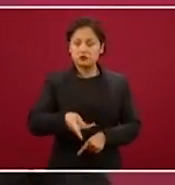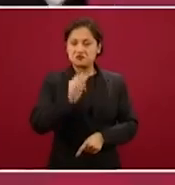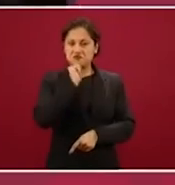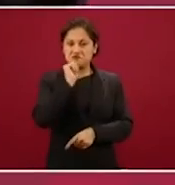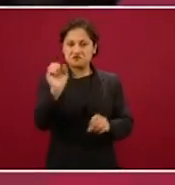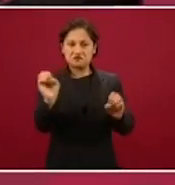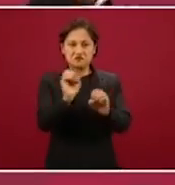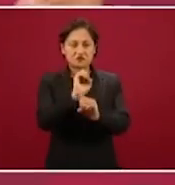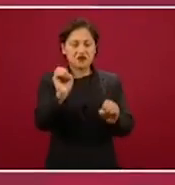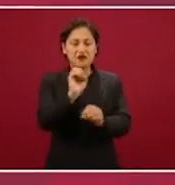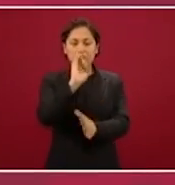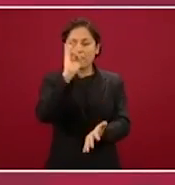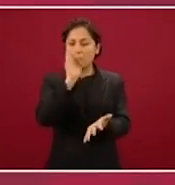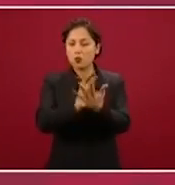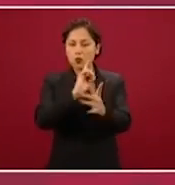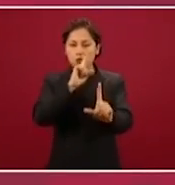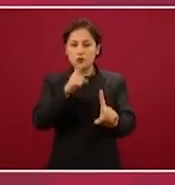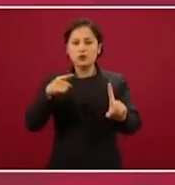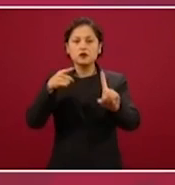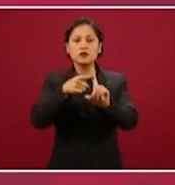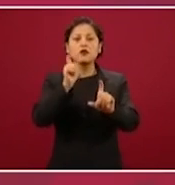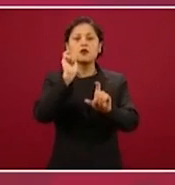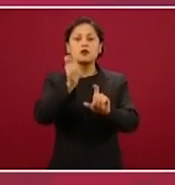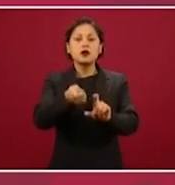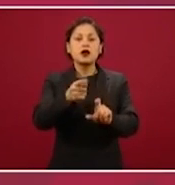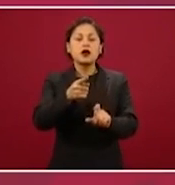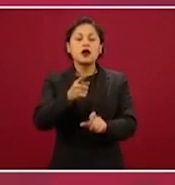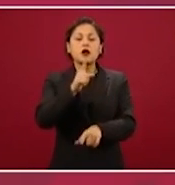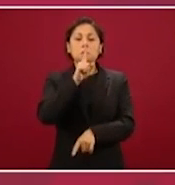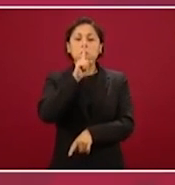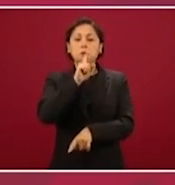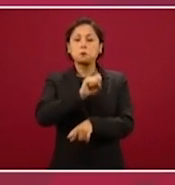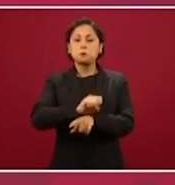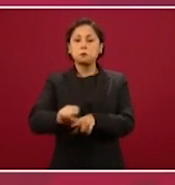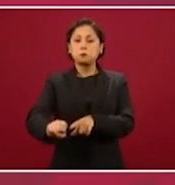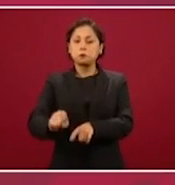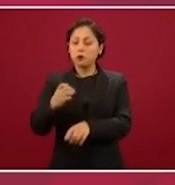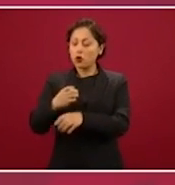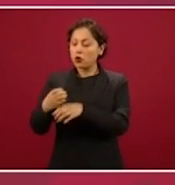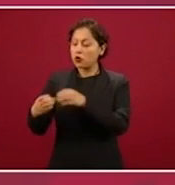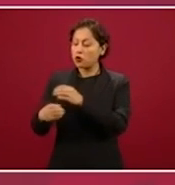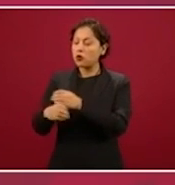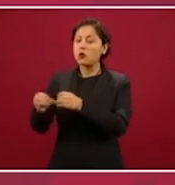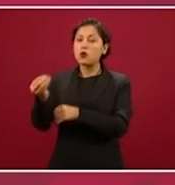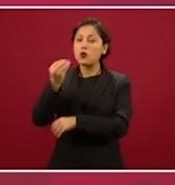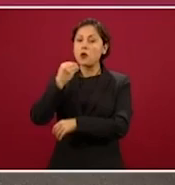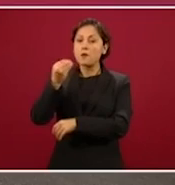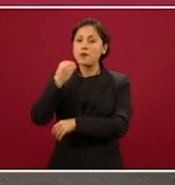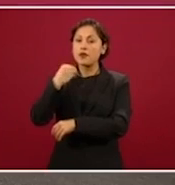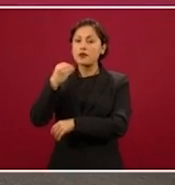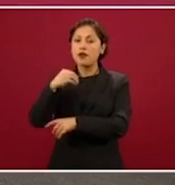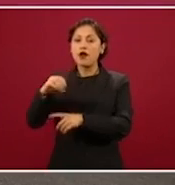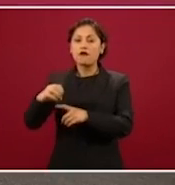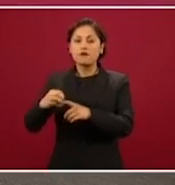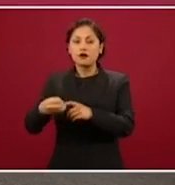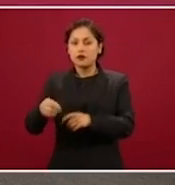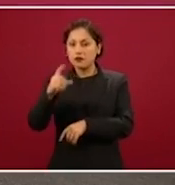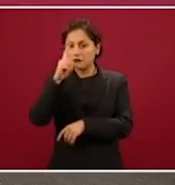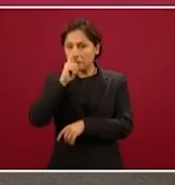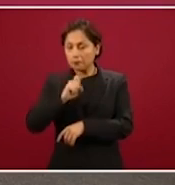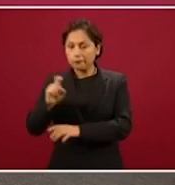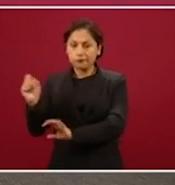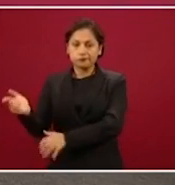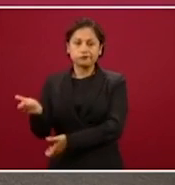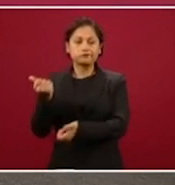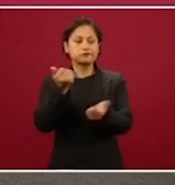acaso la entrega de despensas, el frijol con gorgojo, en víspera de las